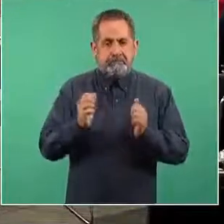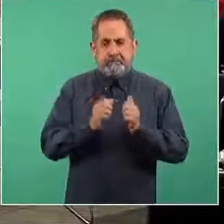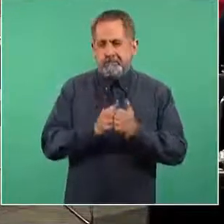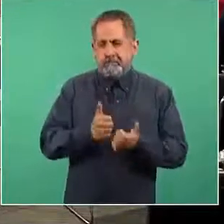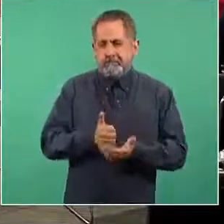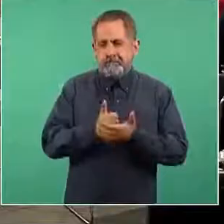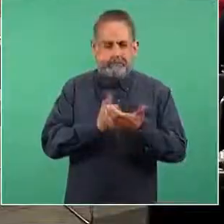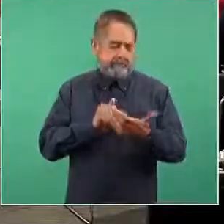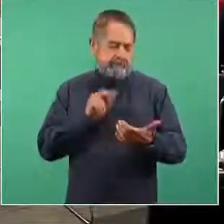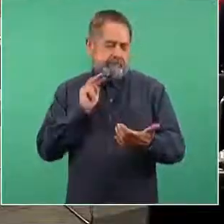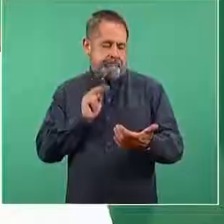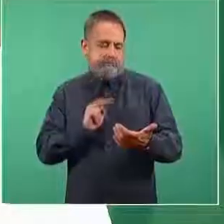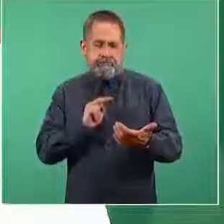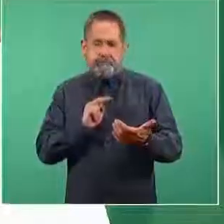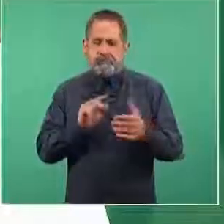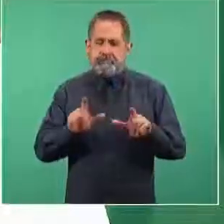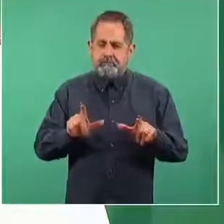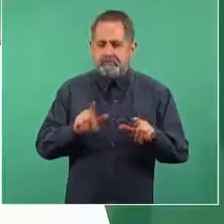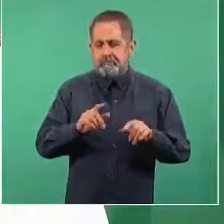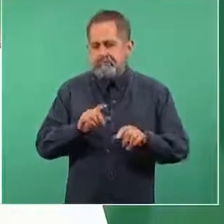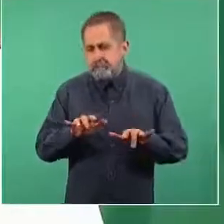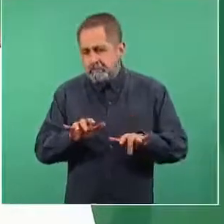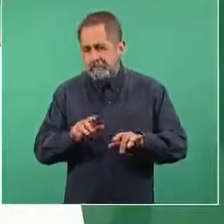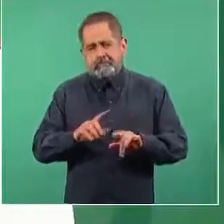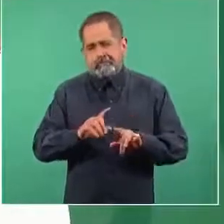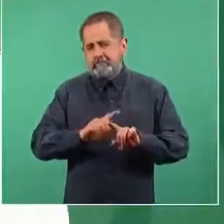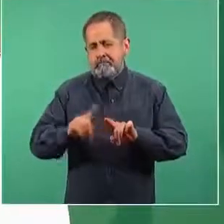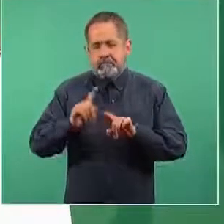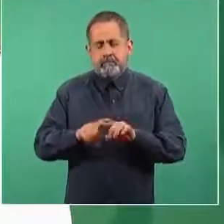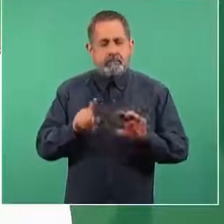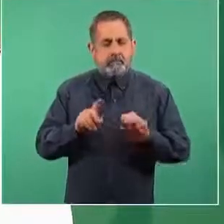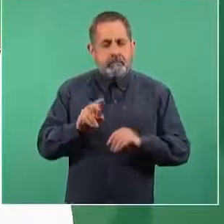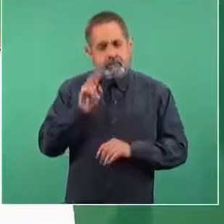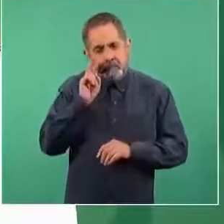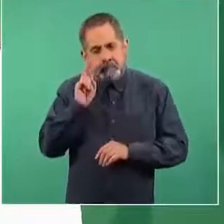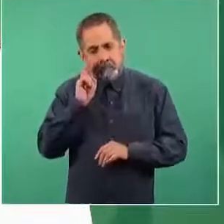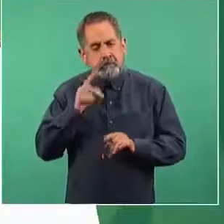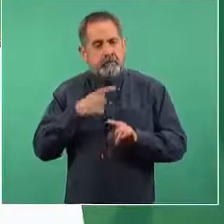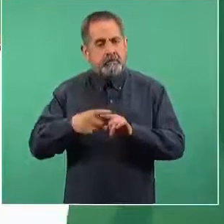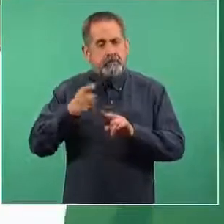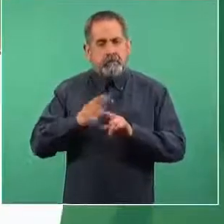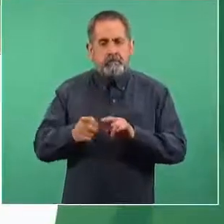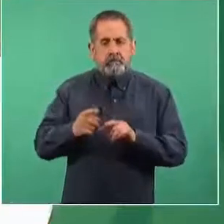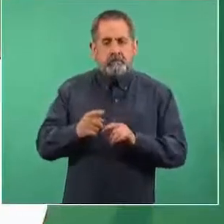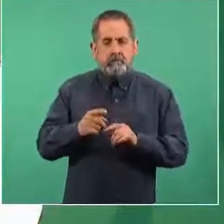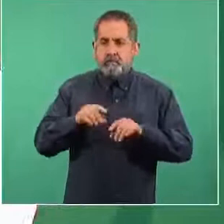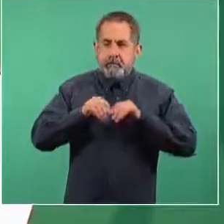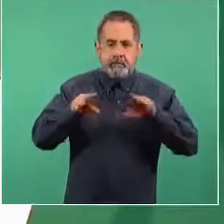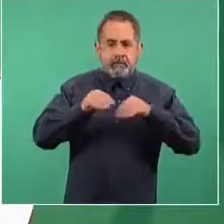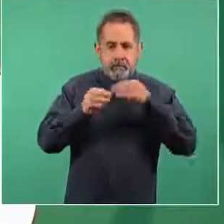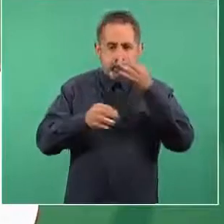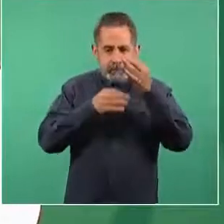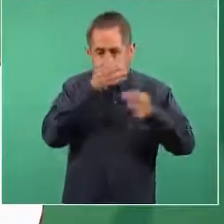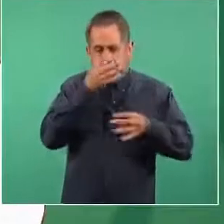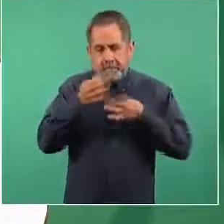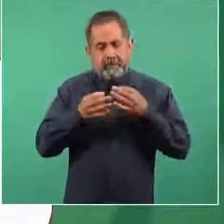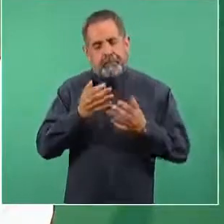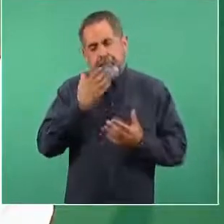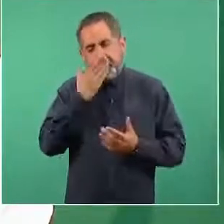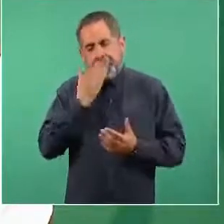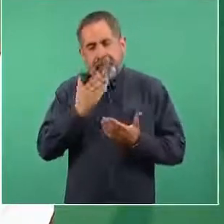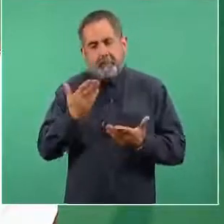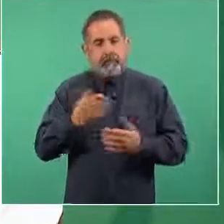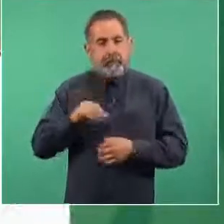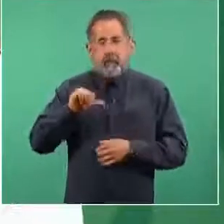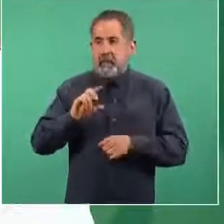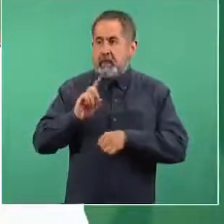permita conectarse a las redes sociales o visualizar los diferentes canales y medios de comunicación que transmiten noche con